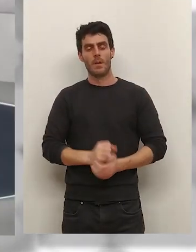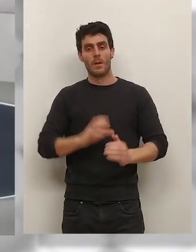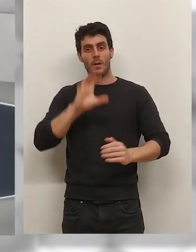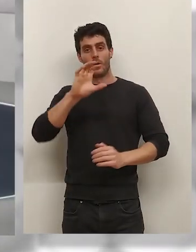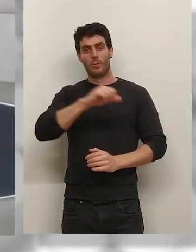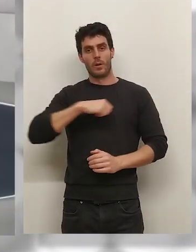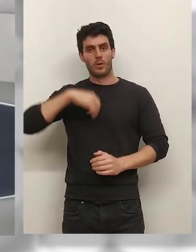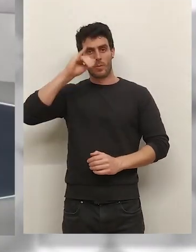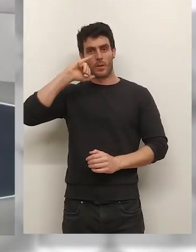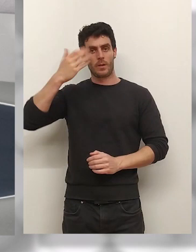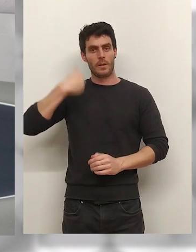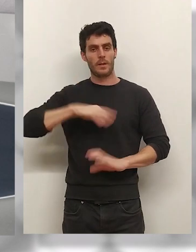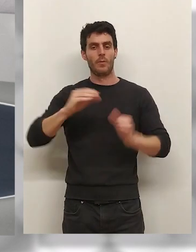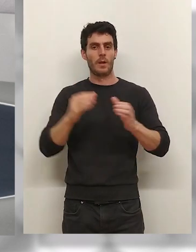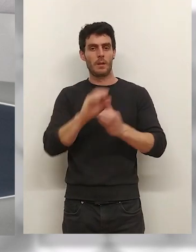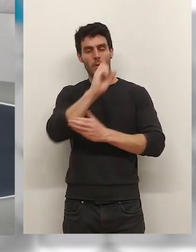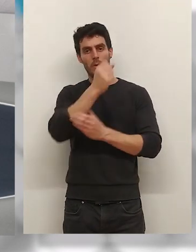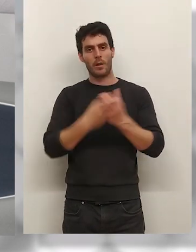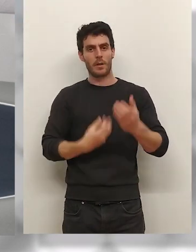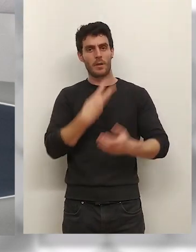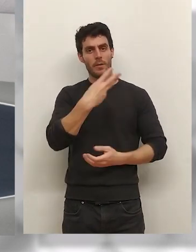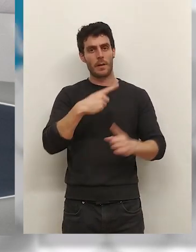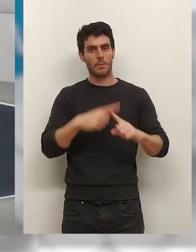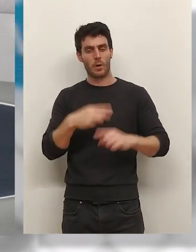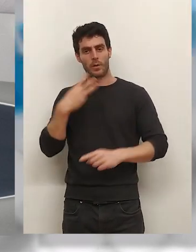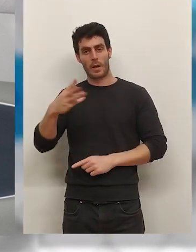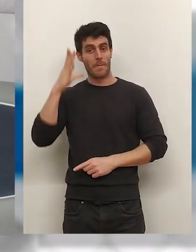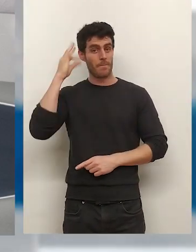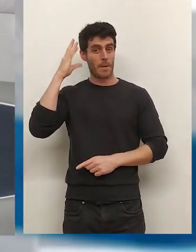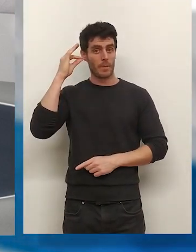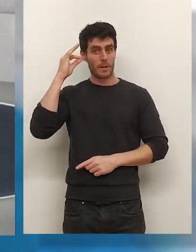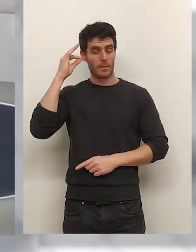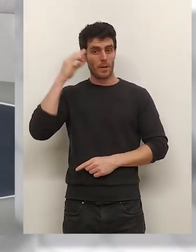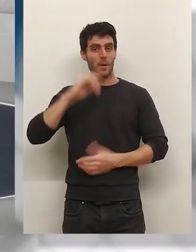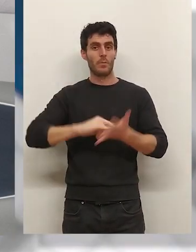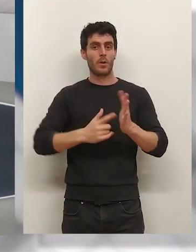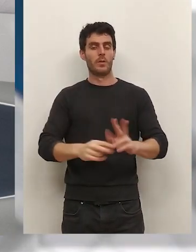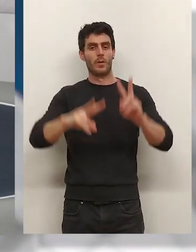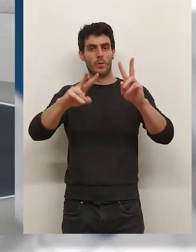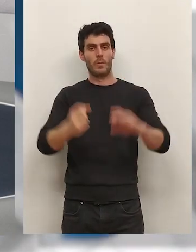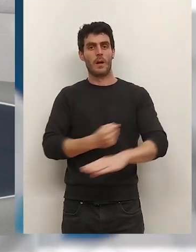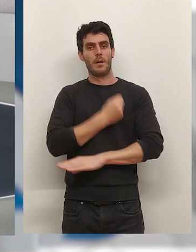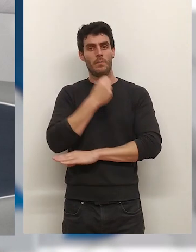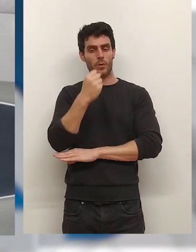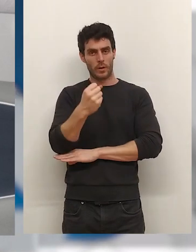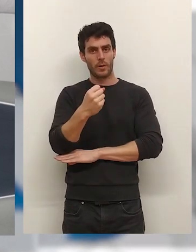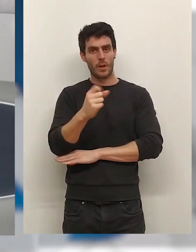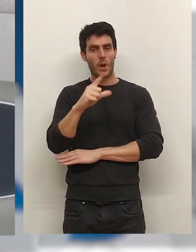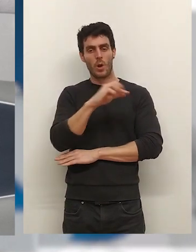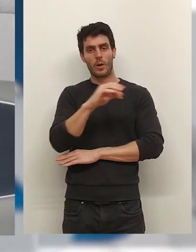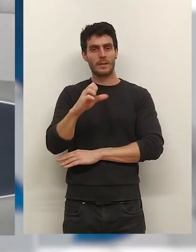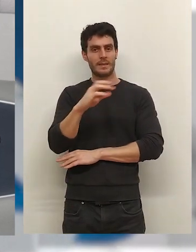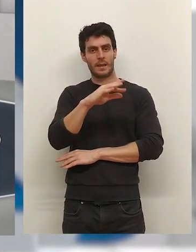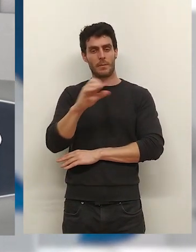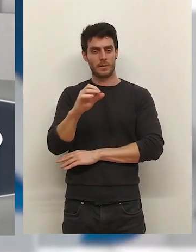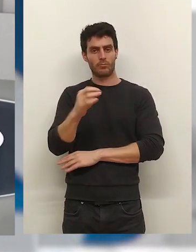Y nuestra comunidad ya cuenta con un equipo de baloncesto 3x3 femenino. Un nuevo proyecto impulsado por la riojana Paula